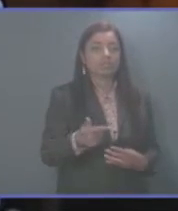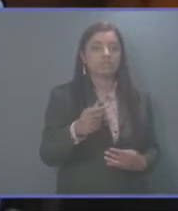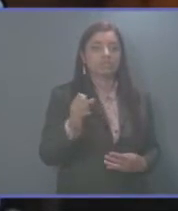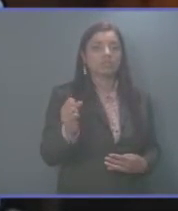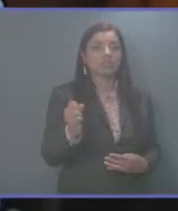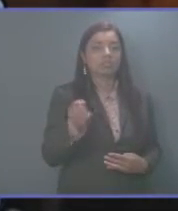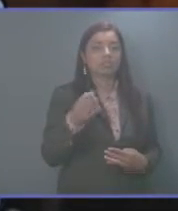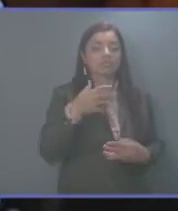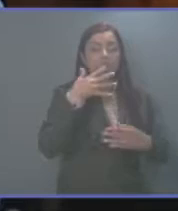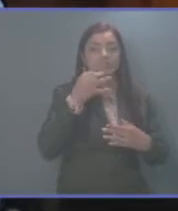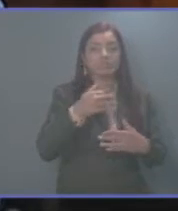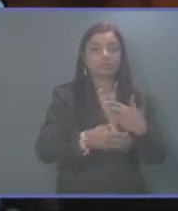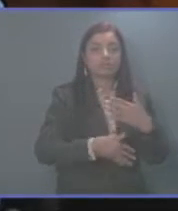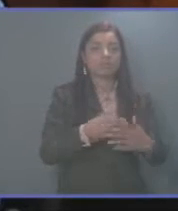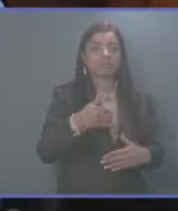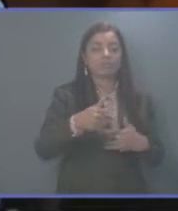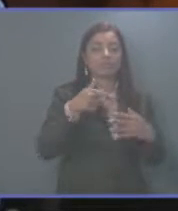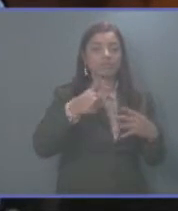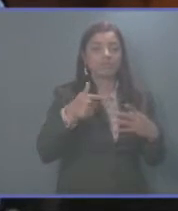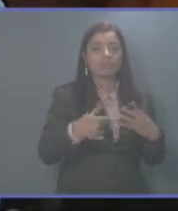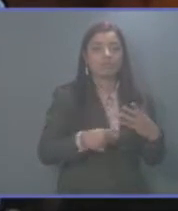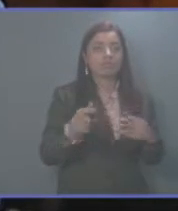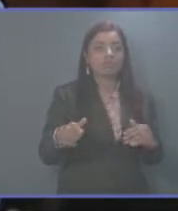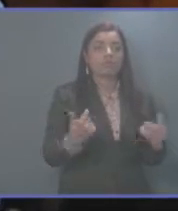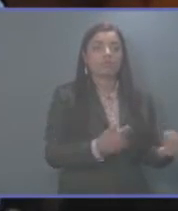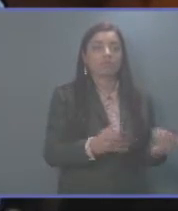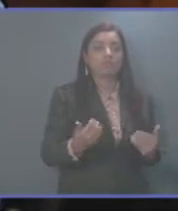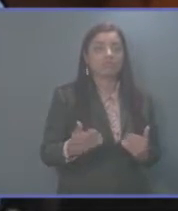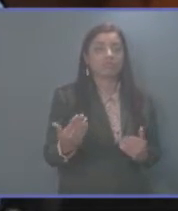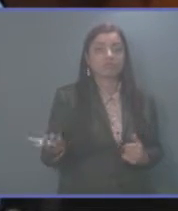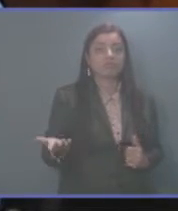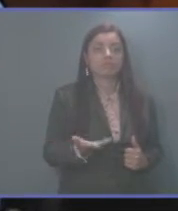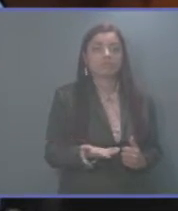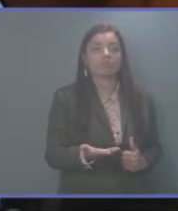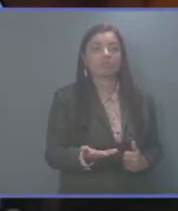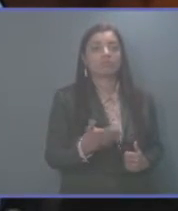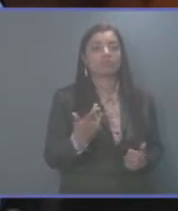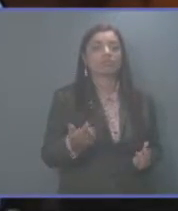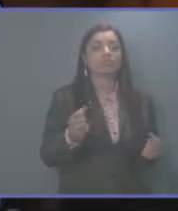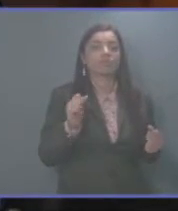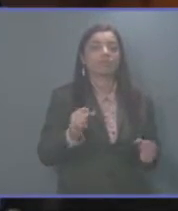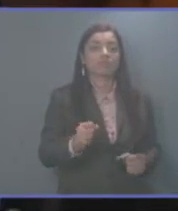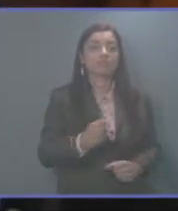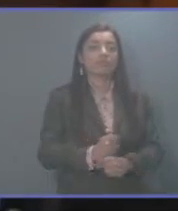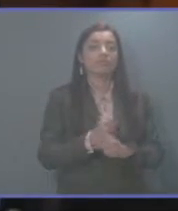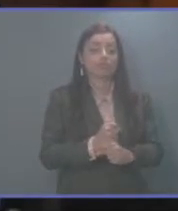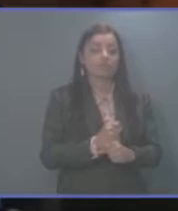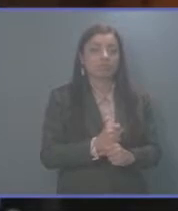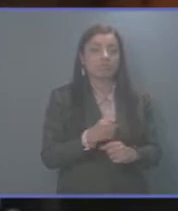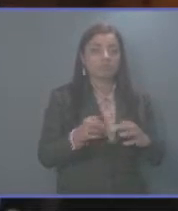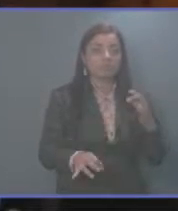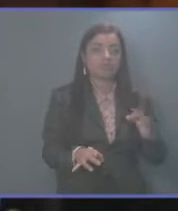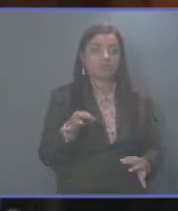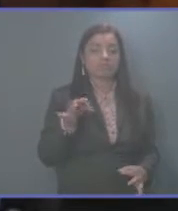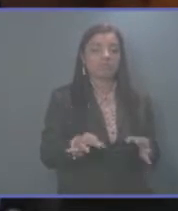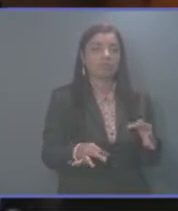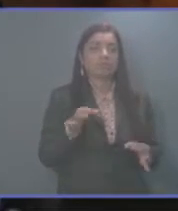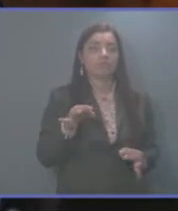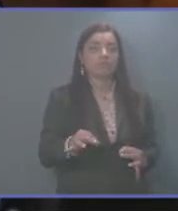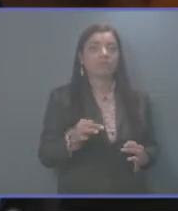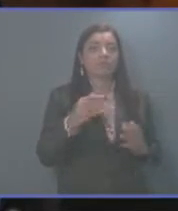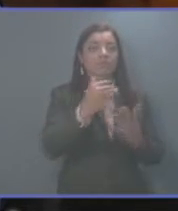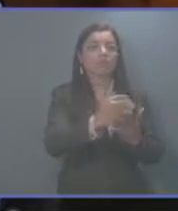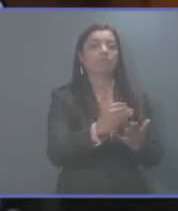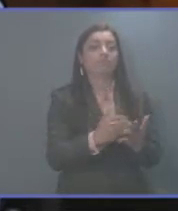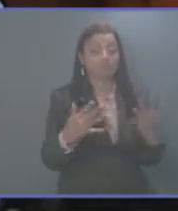verdadero respaldo legal en la actividad de la misma, generando certeza jurídica en la relación